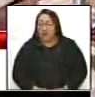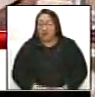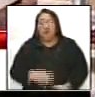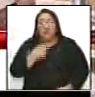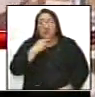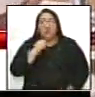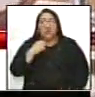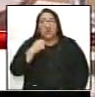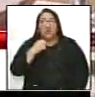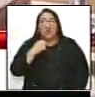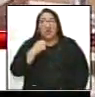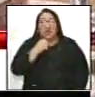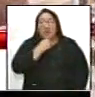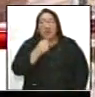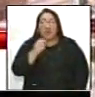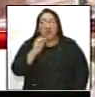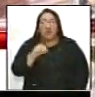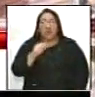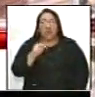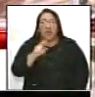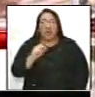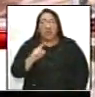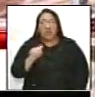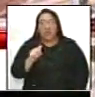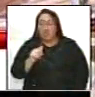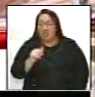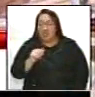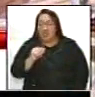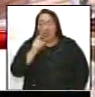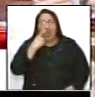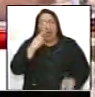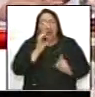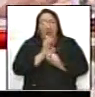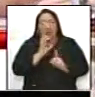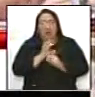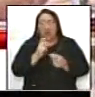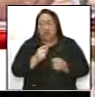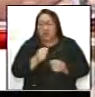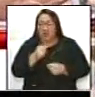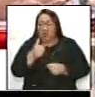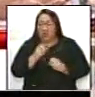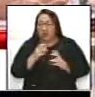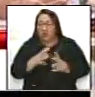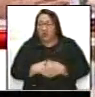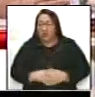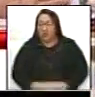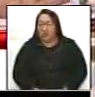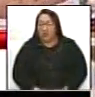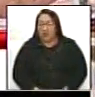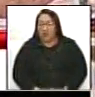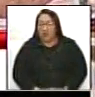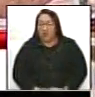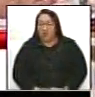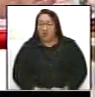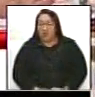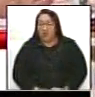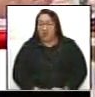periodista Melissa Pesquiera, que está siendo acosada por un perfecto desconocido. El otro día, a ver si al fondo se quedan en